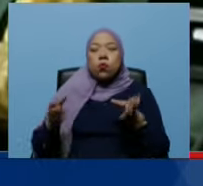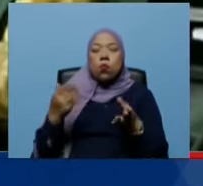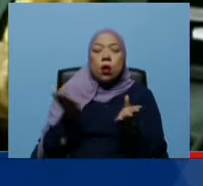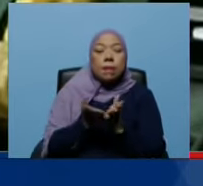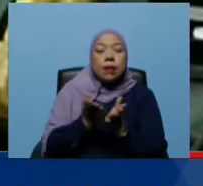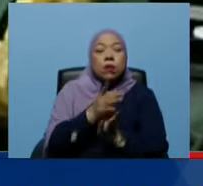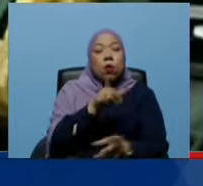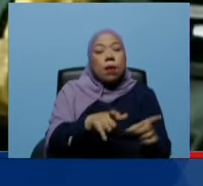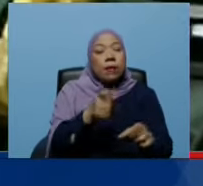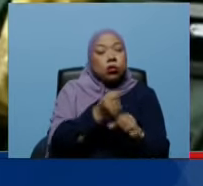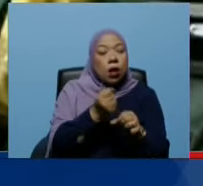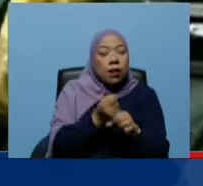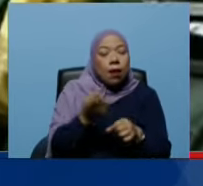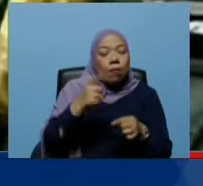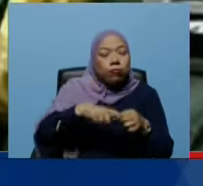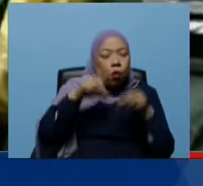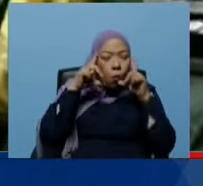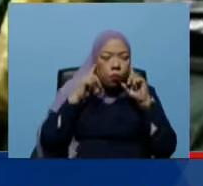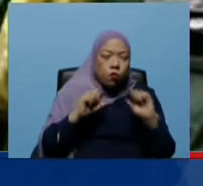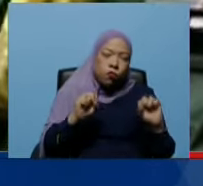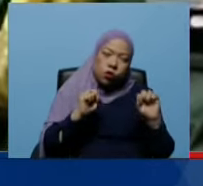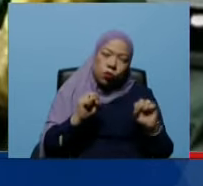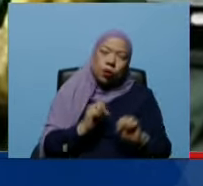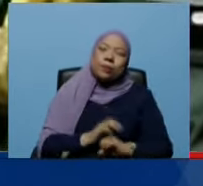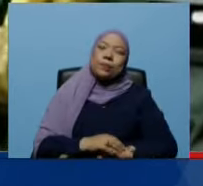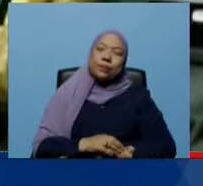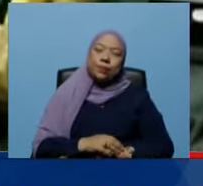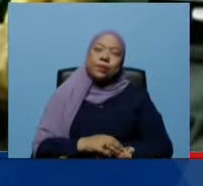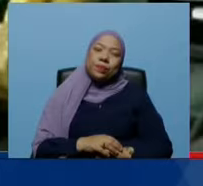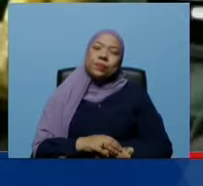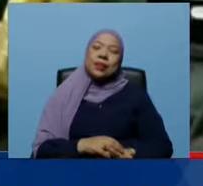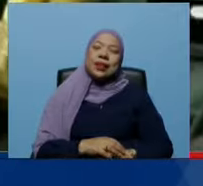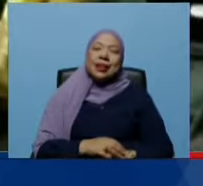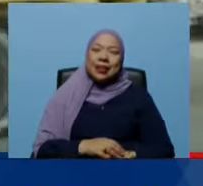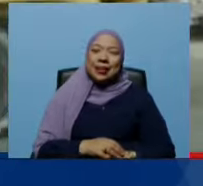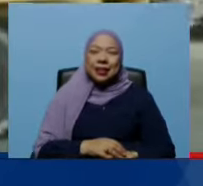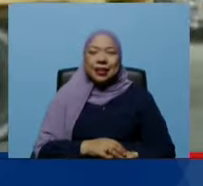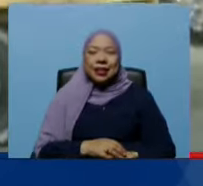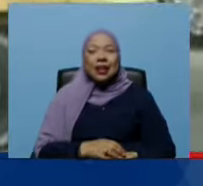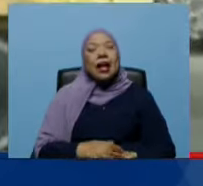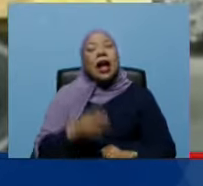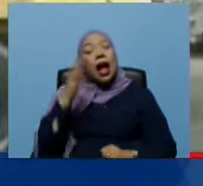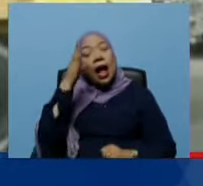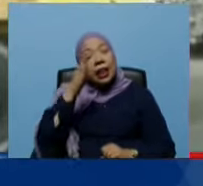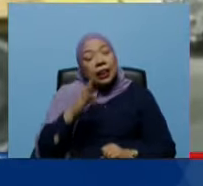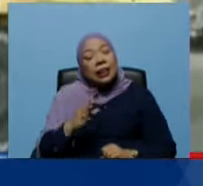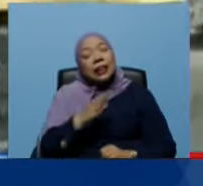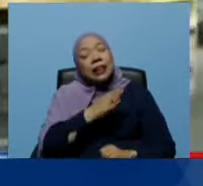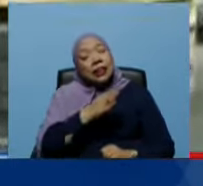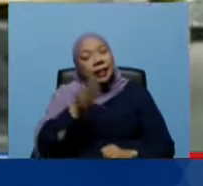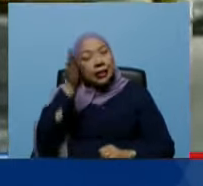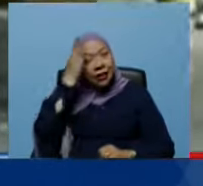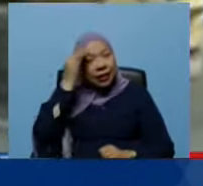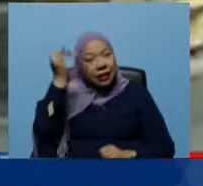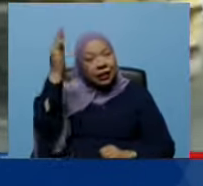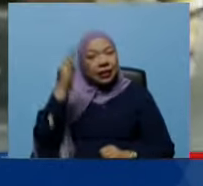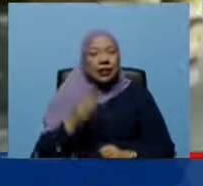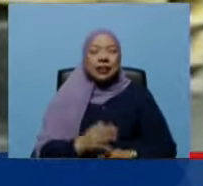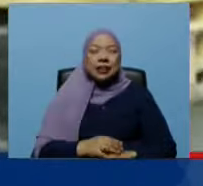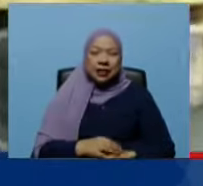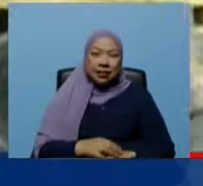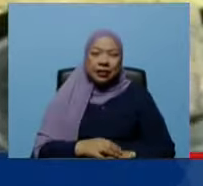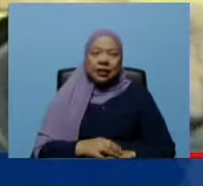clase obrera, a nuestra clase trabajadora. Así que bueno, Dios me lo bendiga, y le pongo aquí